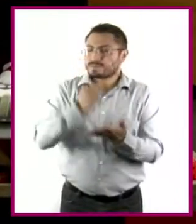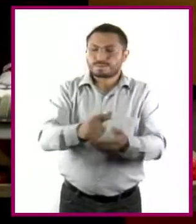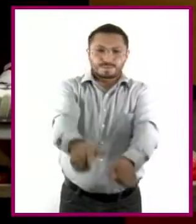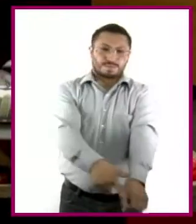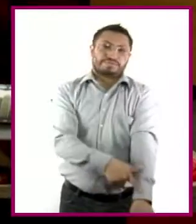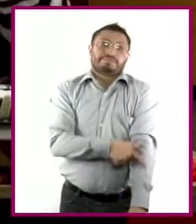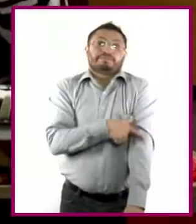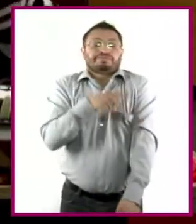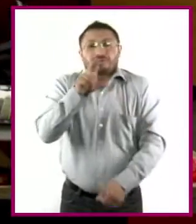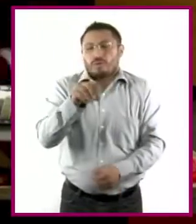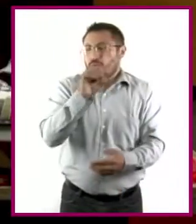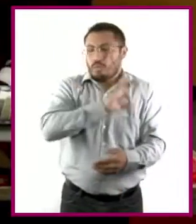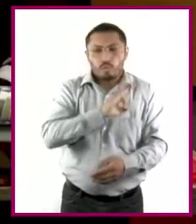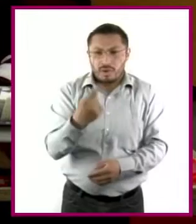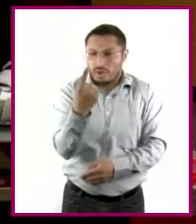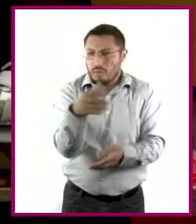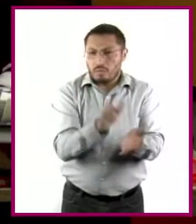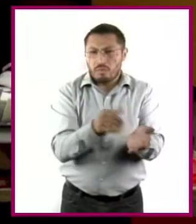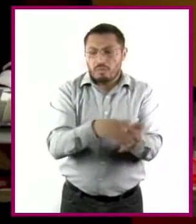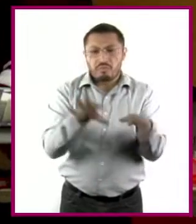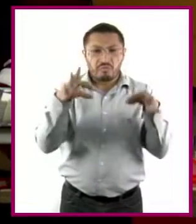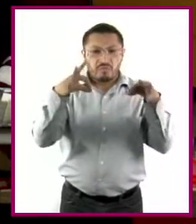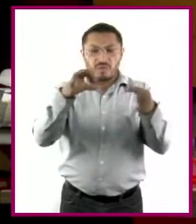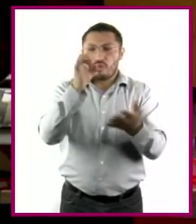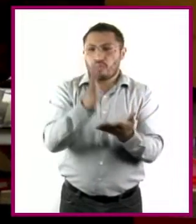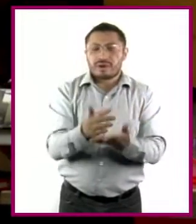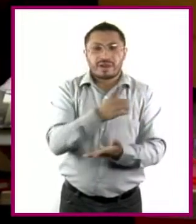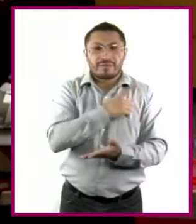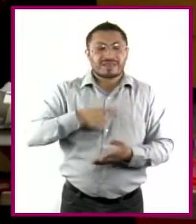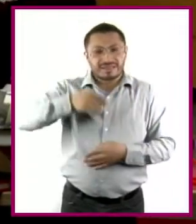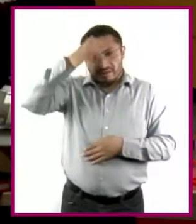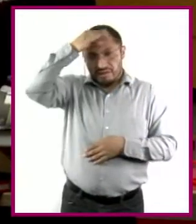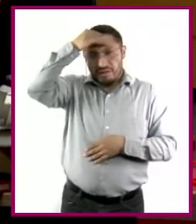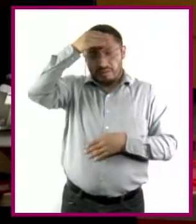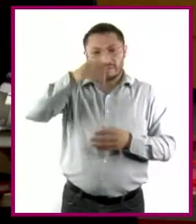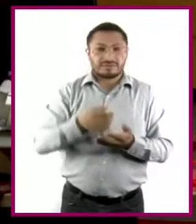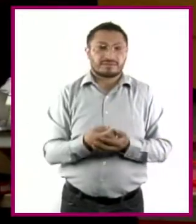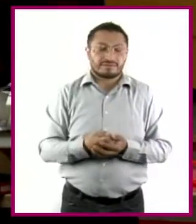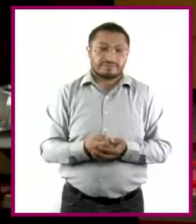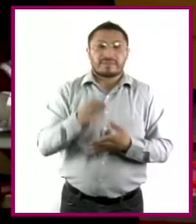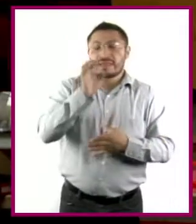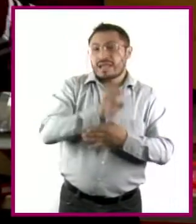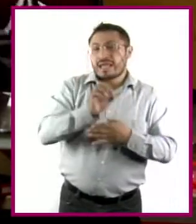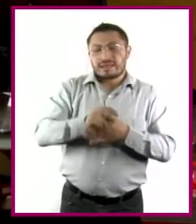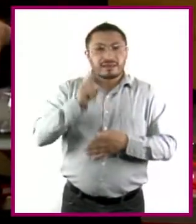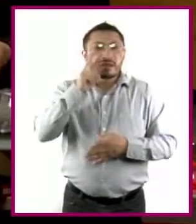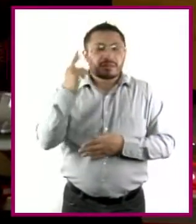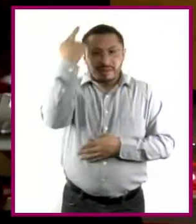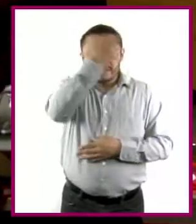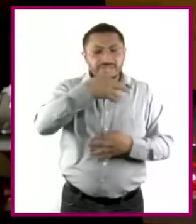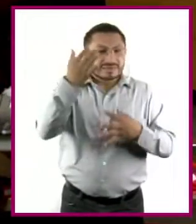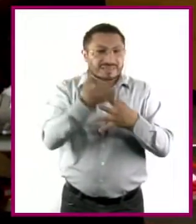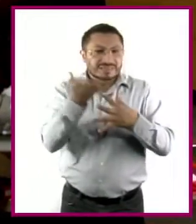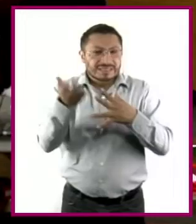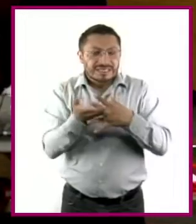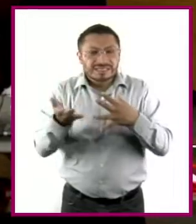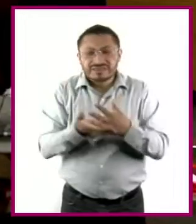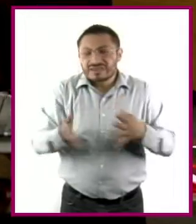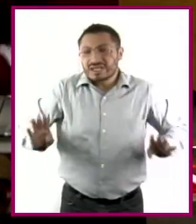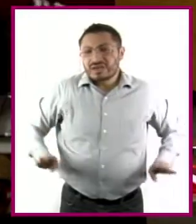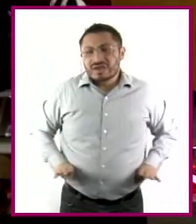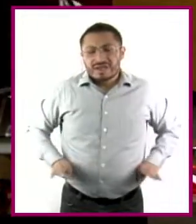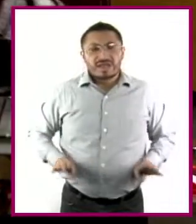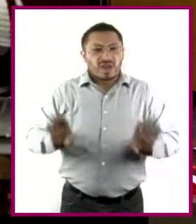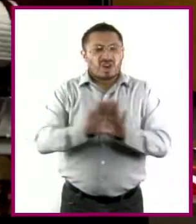Puede ser una sola página, solo debemos saber hacerlo. Bueno, entonces veamos su clasificación y sus características para aprender a hacer